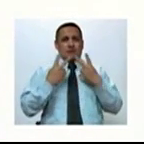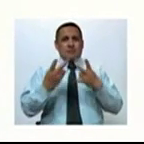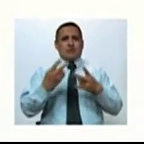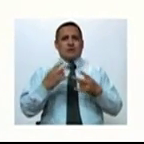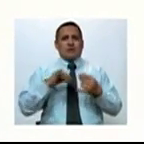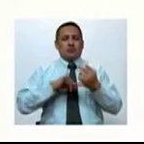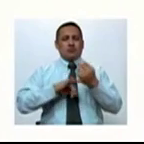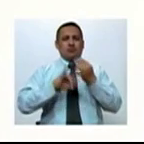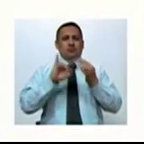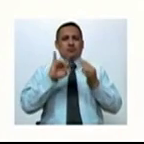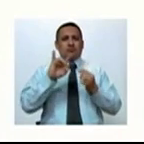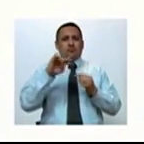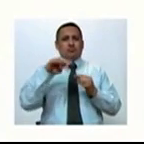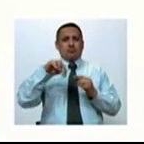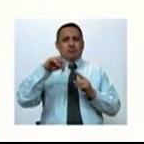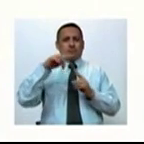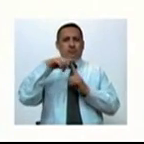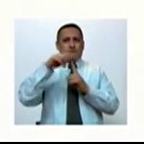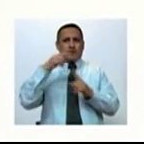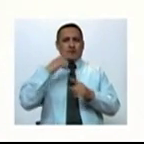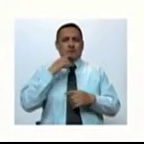efectivamente. Y la SUNAT,